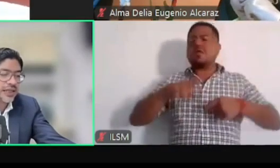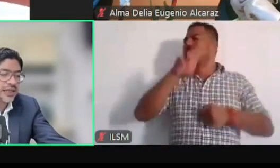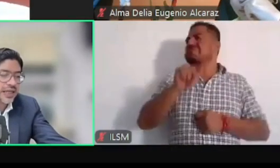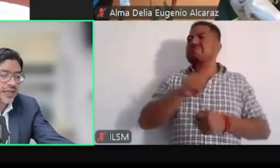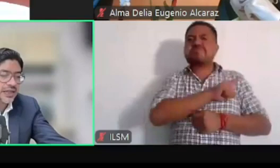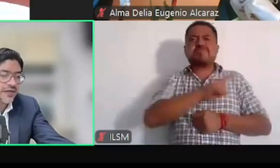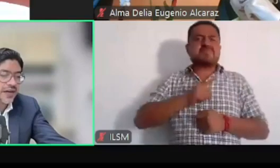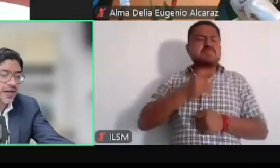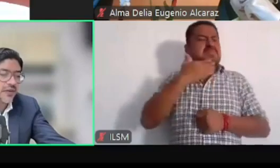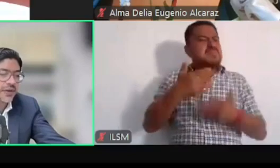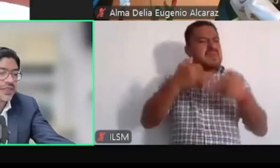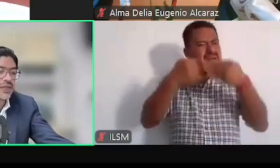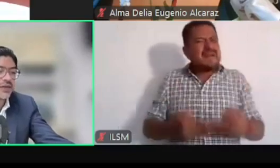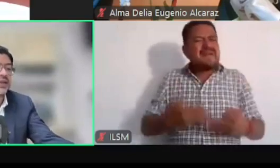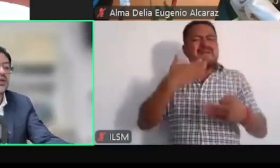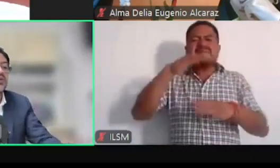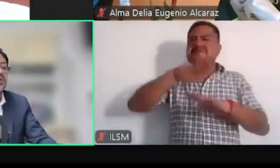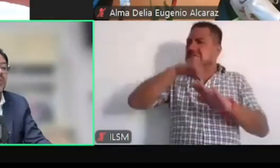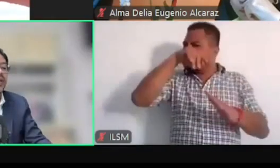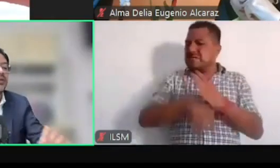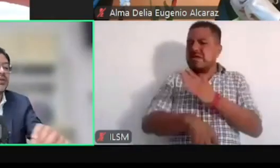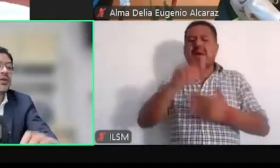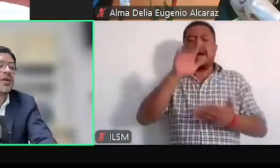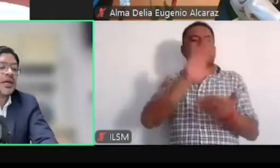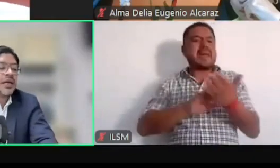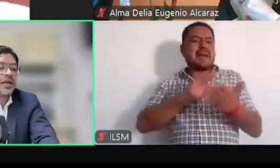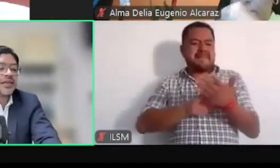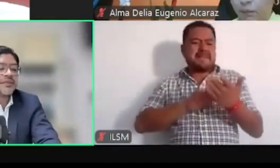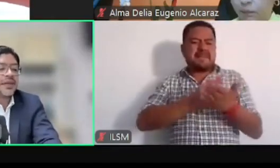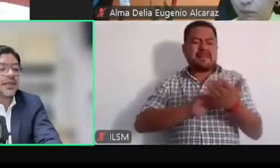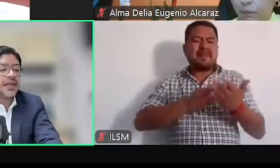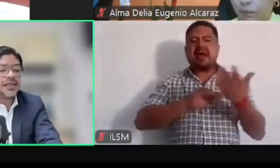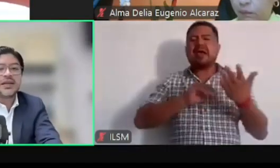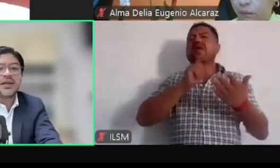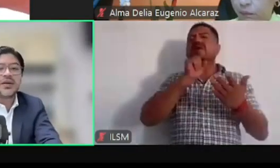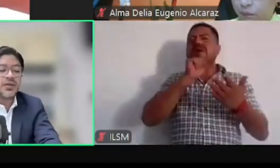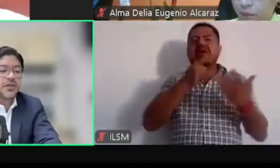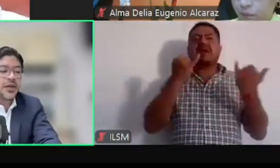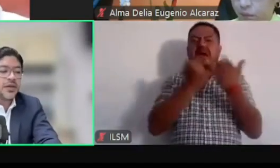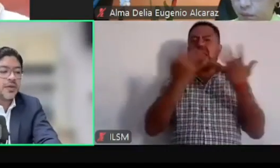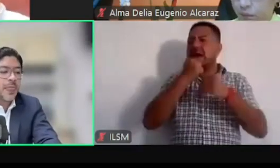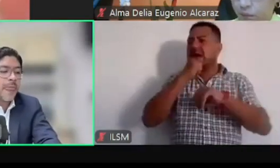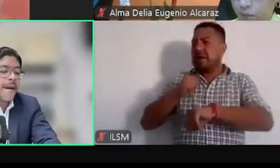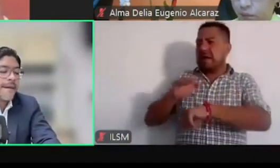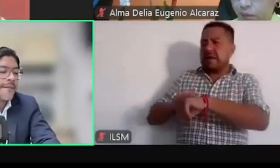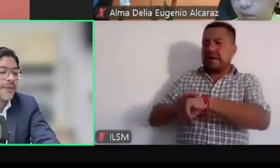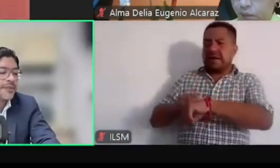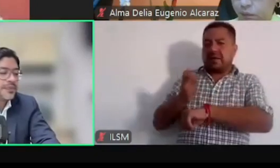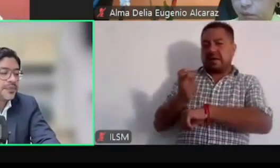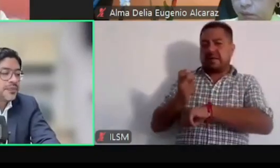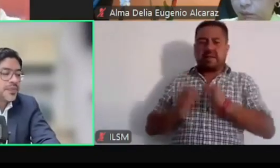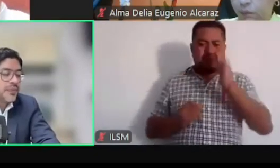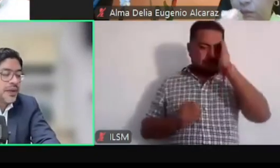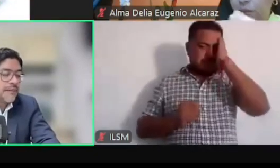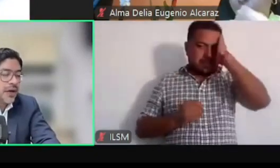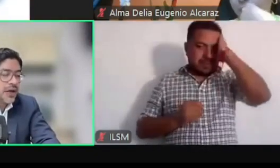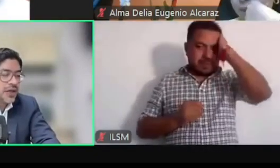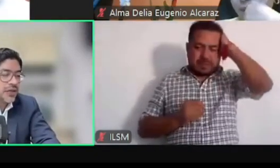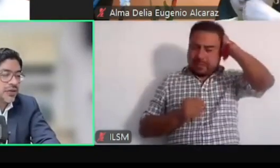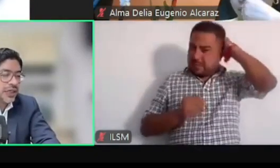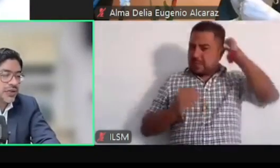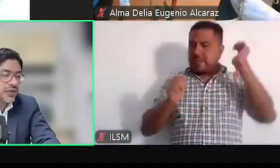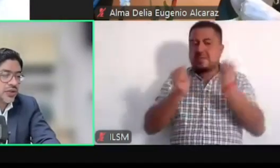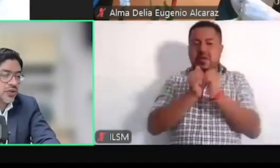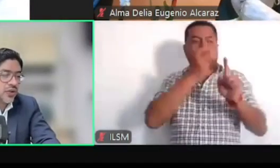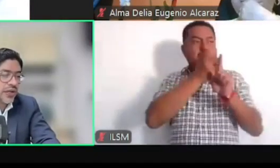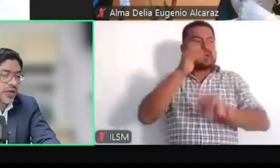la certeza de que se fijaron precisamente los documentos que se pretende hacer del conocimiento bajo ese